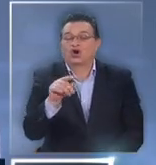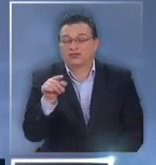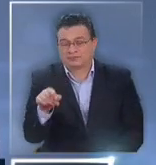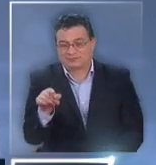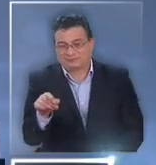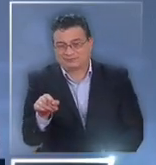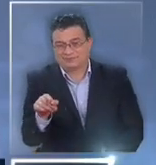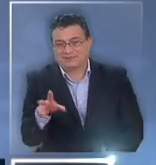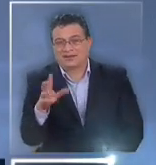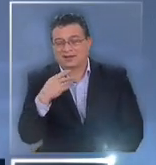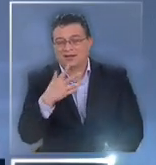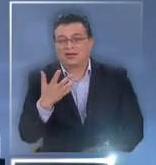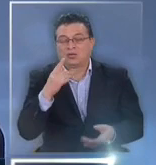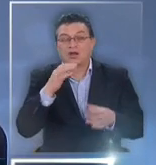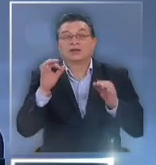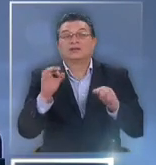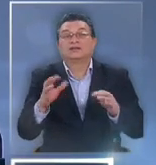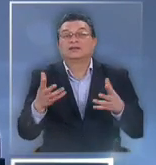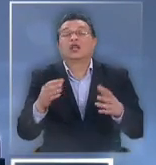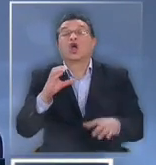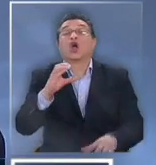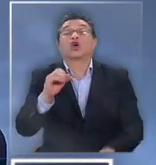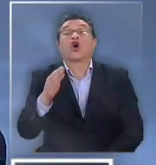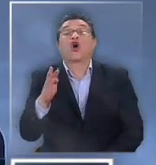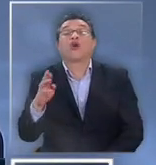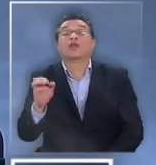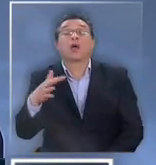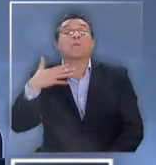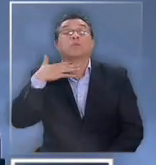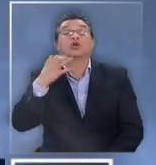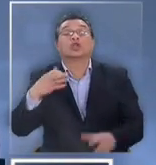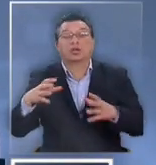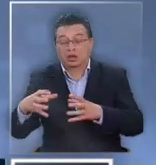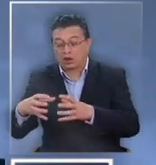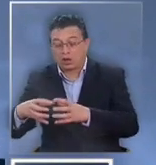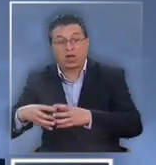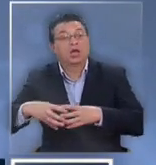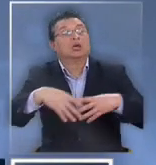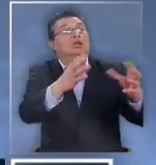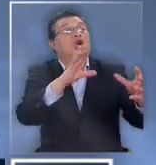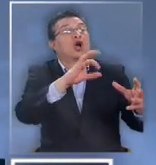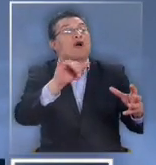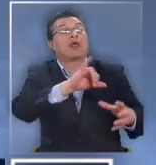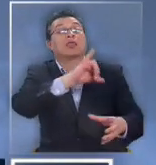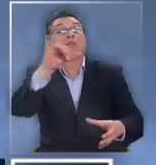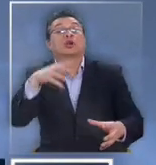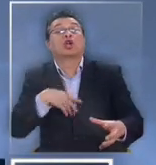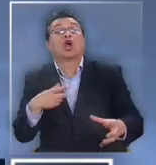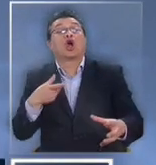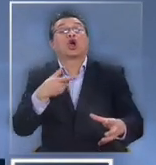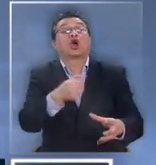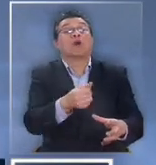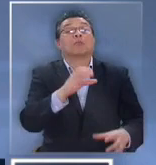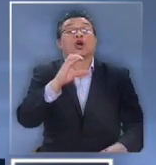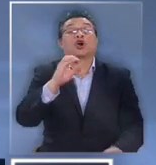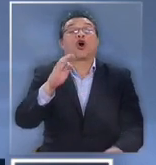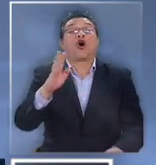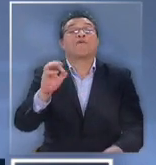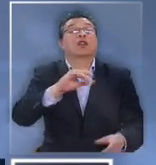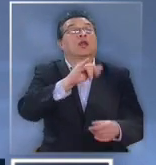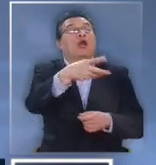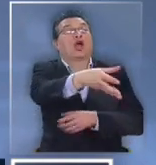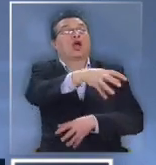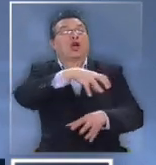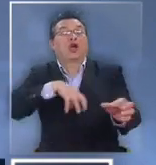en la cadena del cobre entonces dice millas porque exportan concentrados porque no exportamos cobre cobre